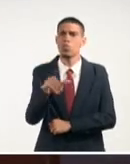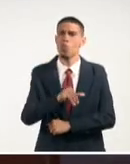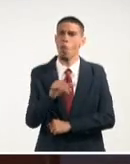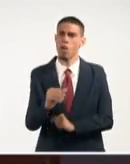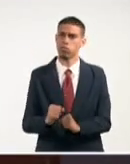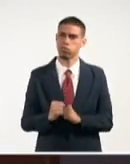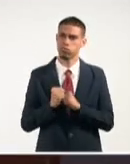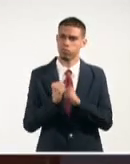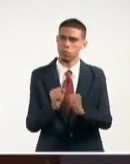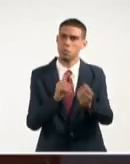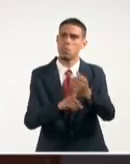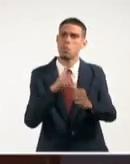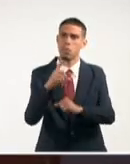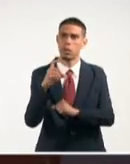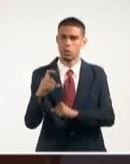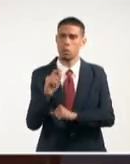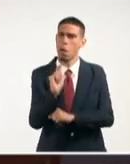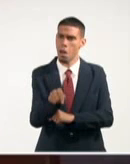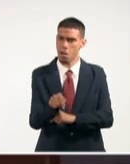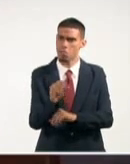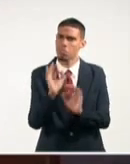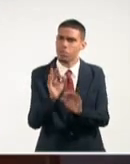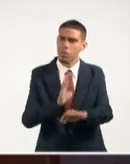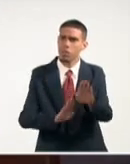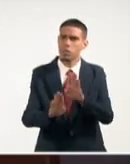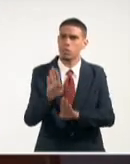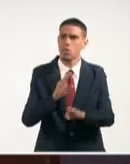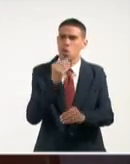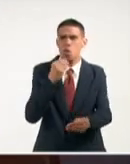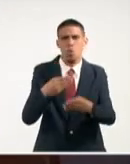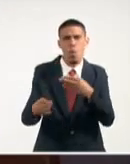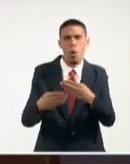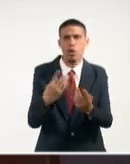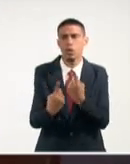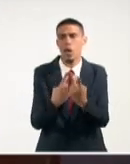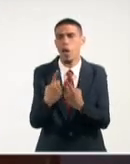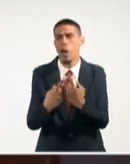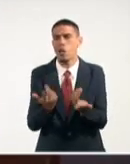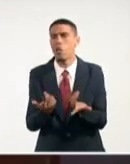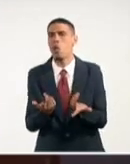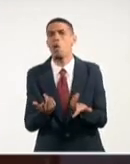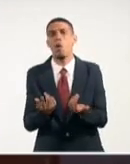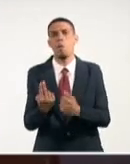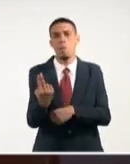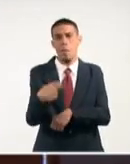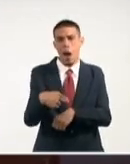nuestro partido, ajeno al autoritarismo y las imposiciones,